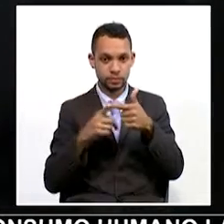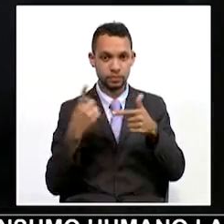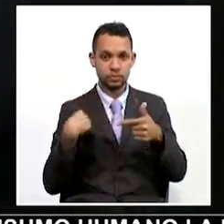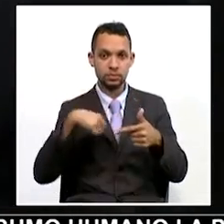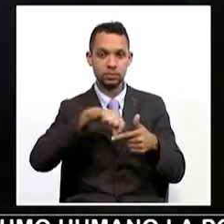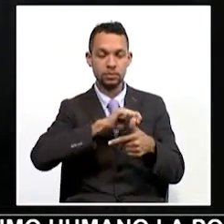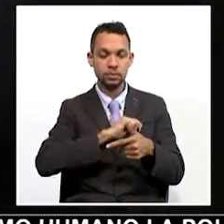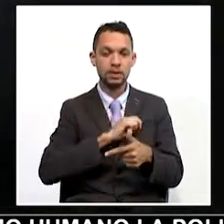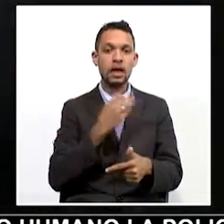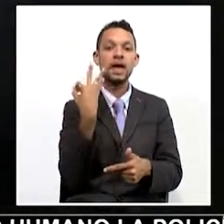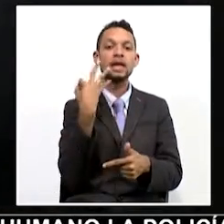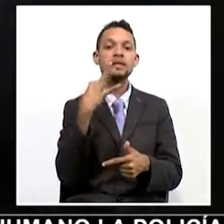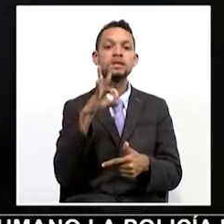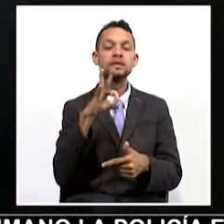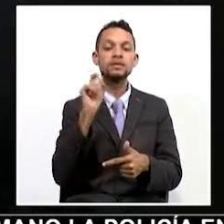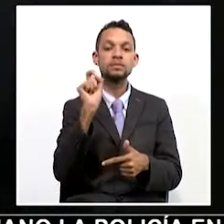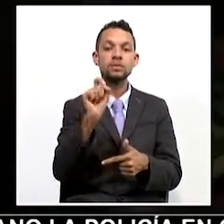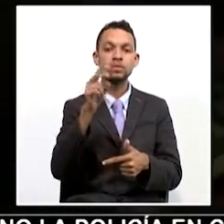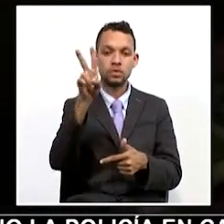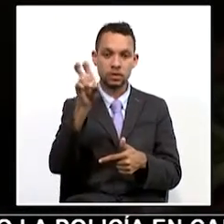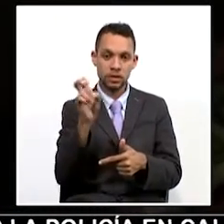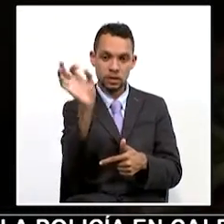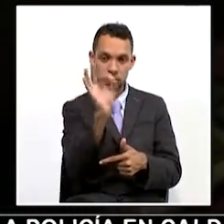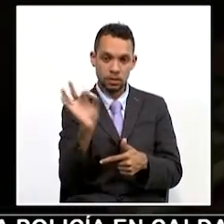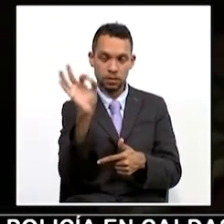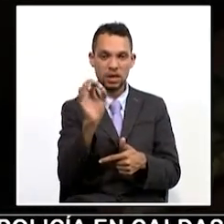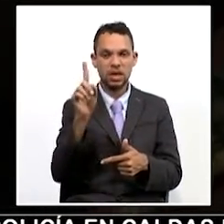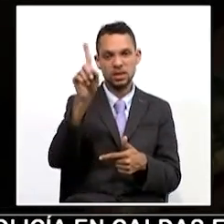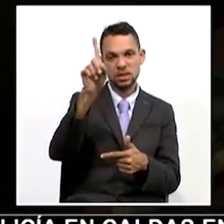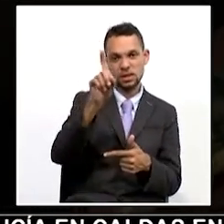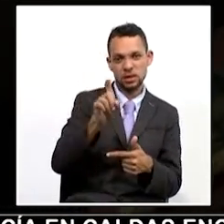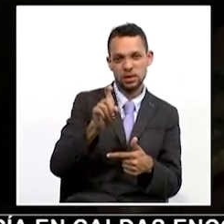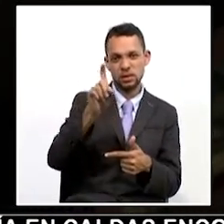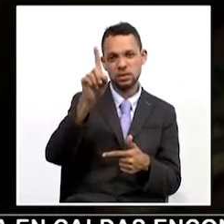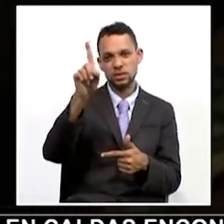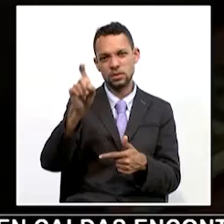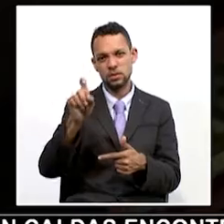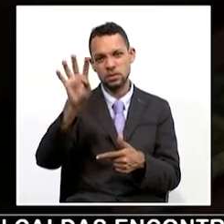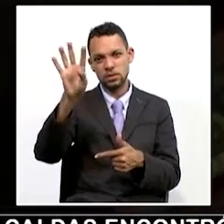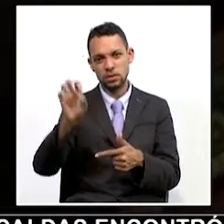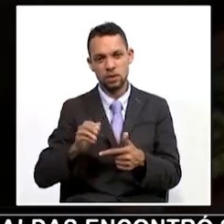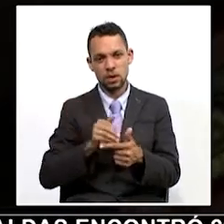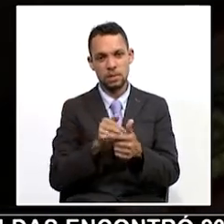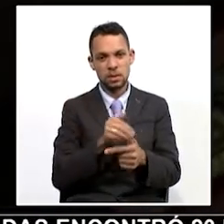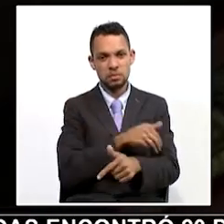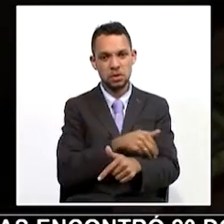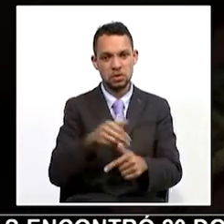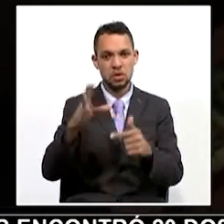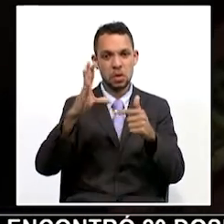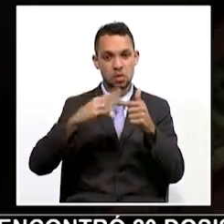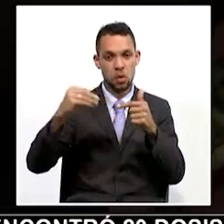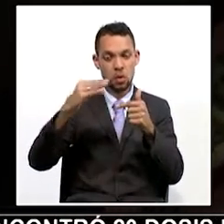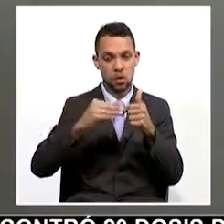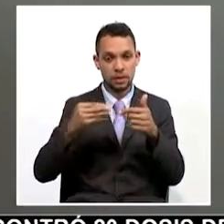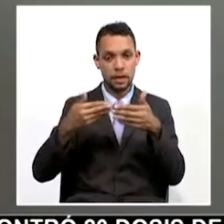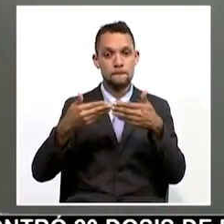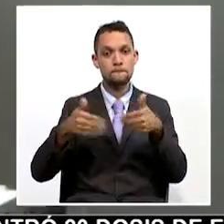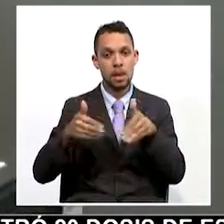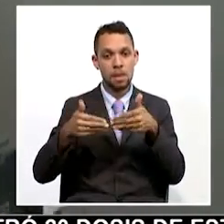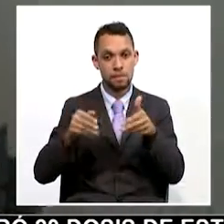el 13.7%, que representan 669 millones de dólares, y el tercer país, Panamá, con